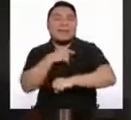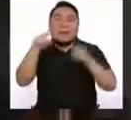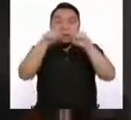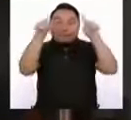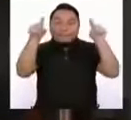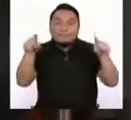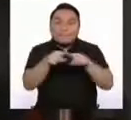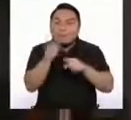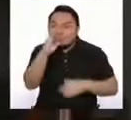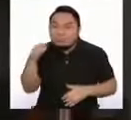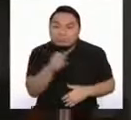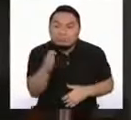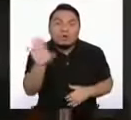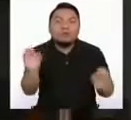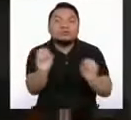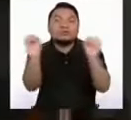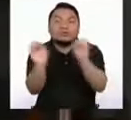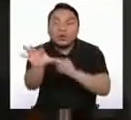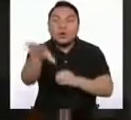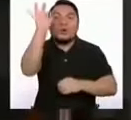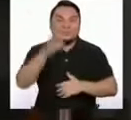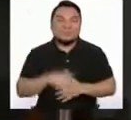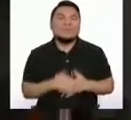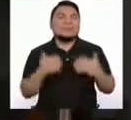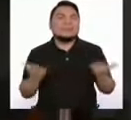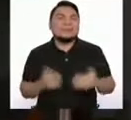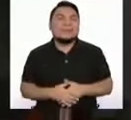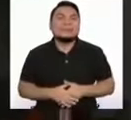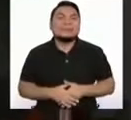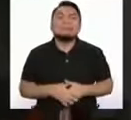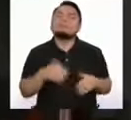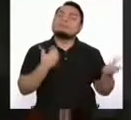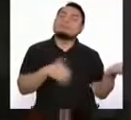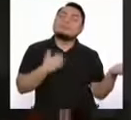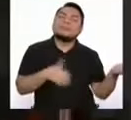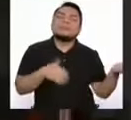del tesoro. Y dice así. Con actitud roquera.